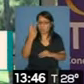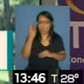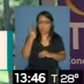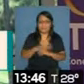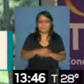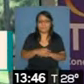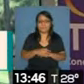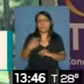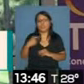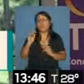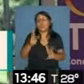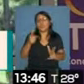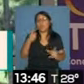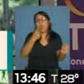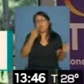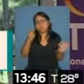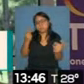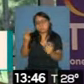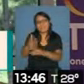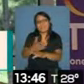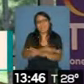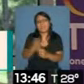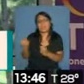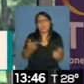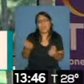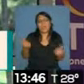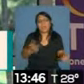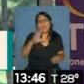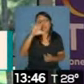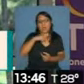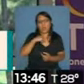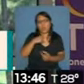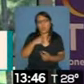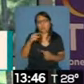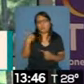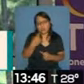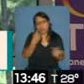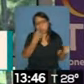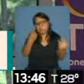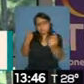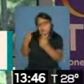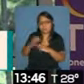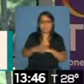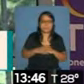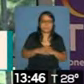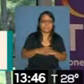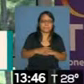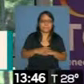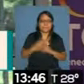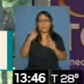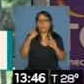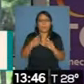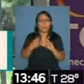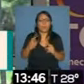Para, como dije, aprender de lo que ofrece la provincia y la idea